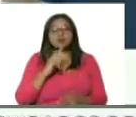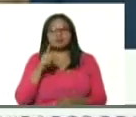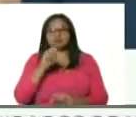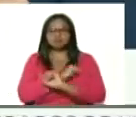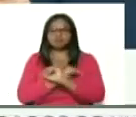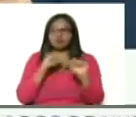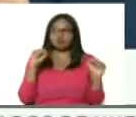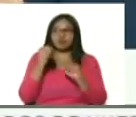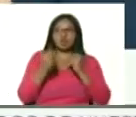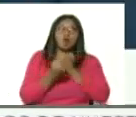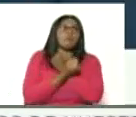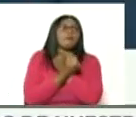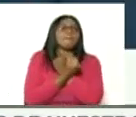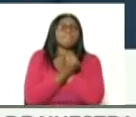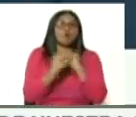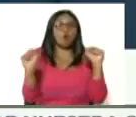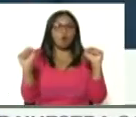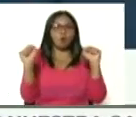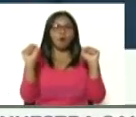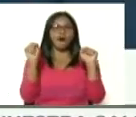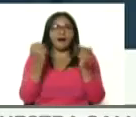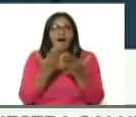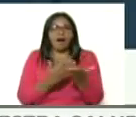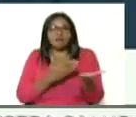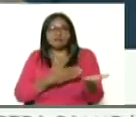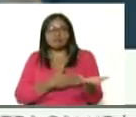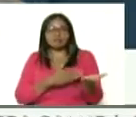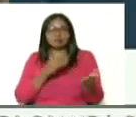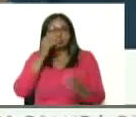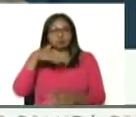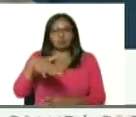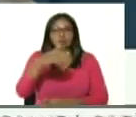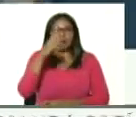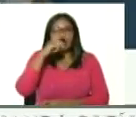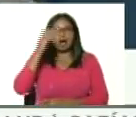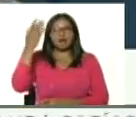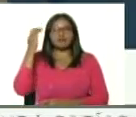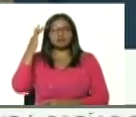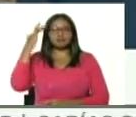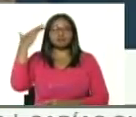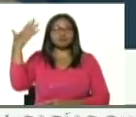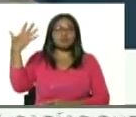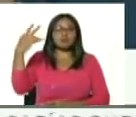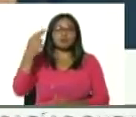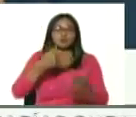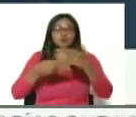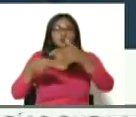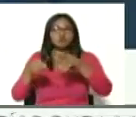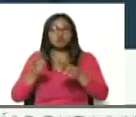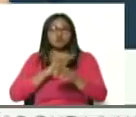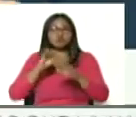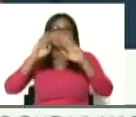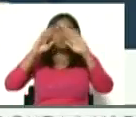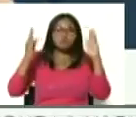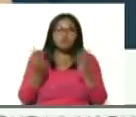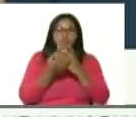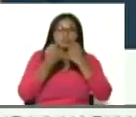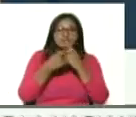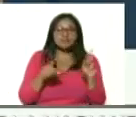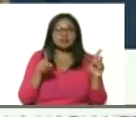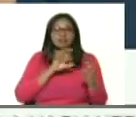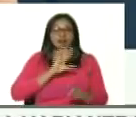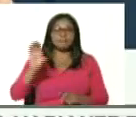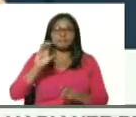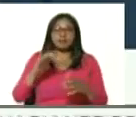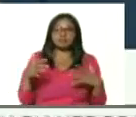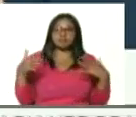imposible imaginar la independencia de nuestro pueblo y él soñaba con la construcción de un mundo distinto, la patria